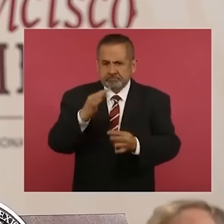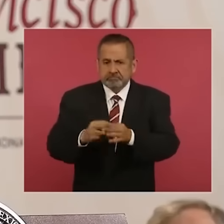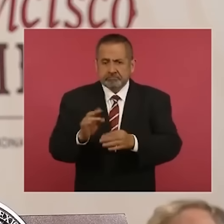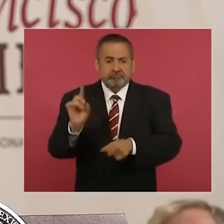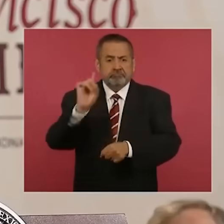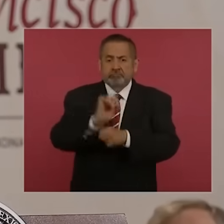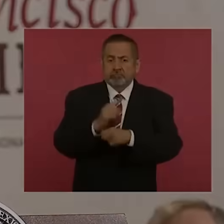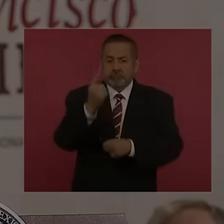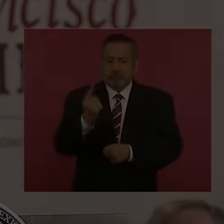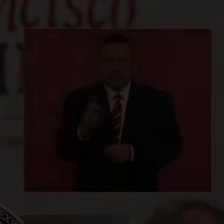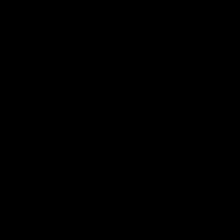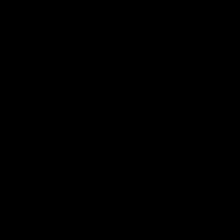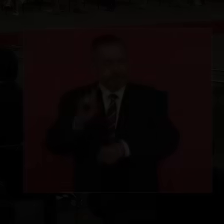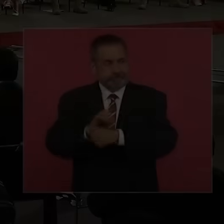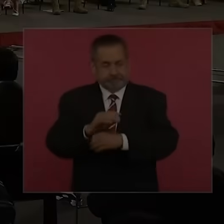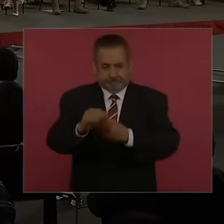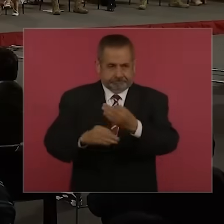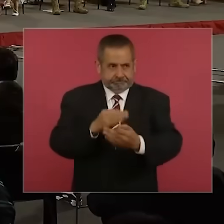el 1 de diciembre.